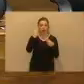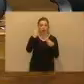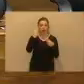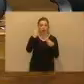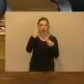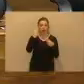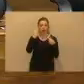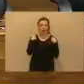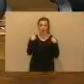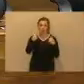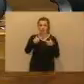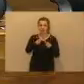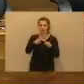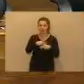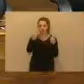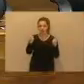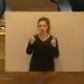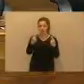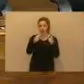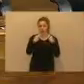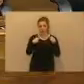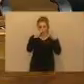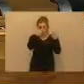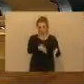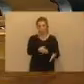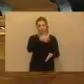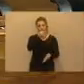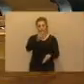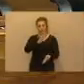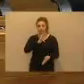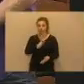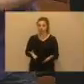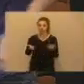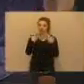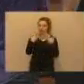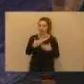sector público. Señoría, está en el uso de la palabra. Gracias.